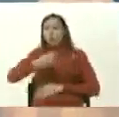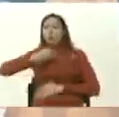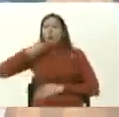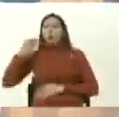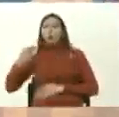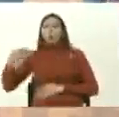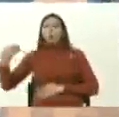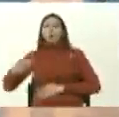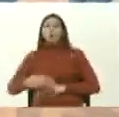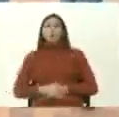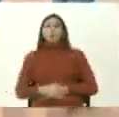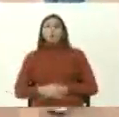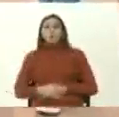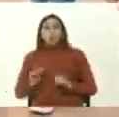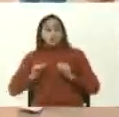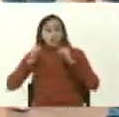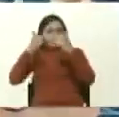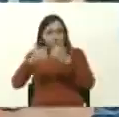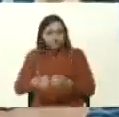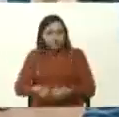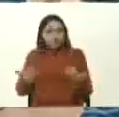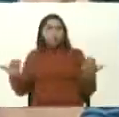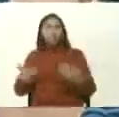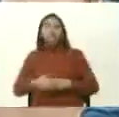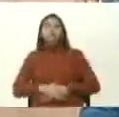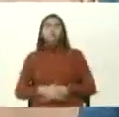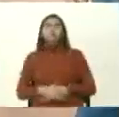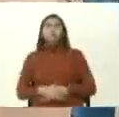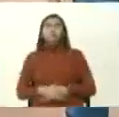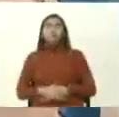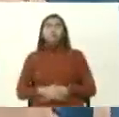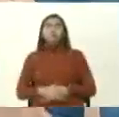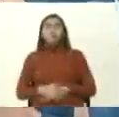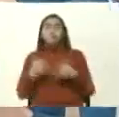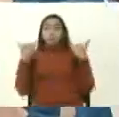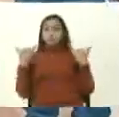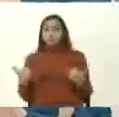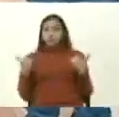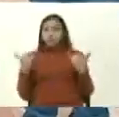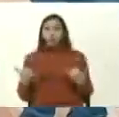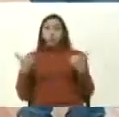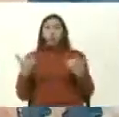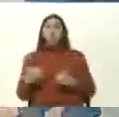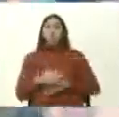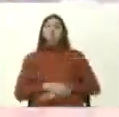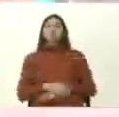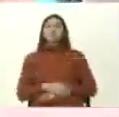jóvenes y están ya aplicando la vacuna. Hoy, a partir del día de hoy,